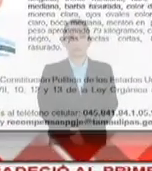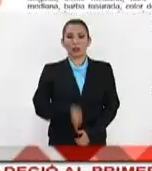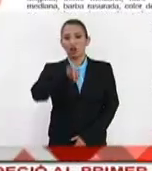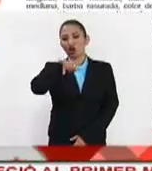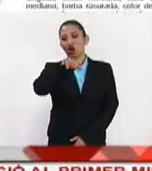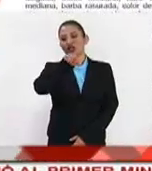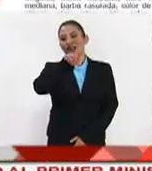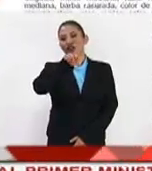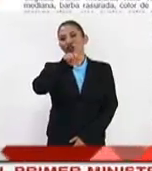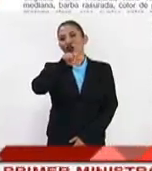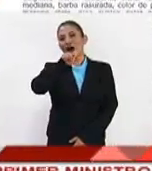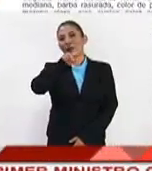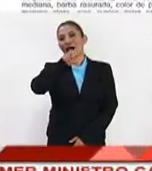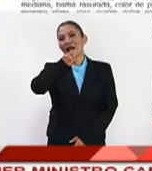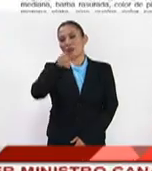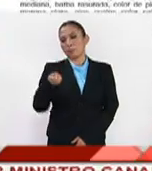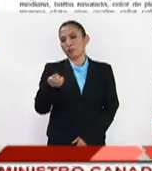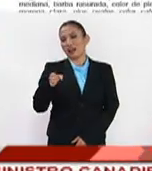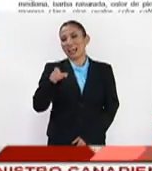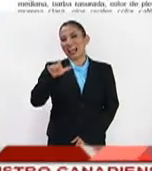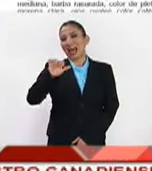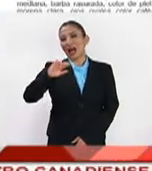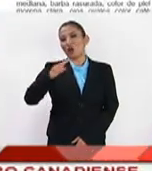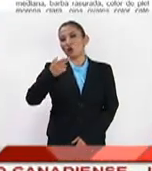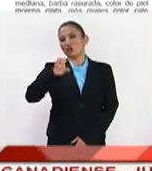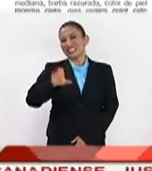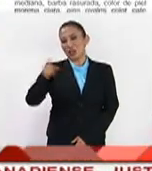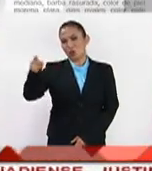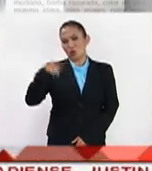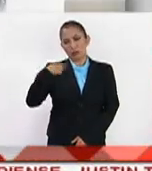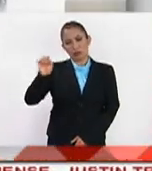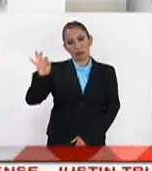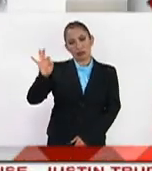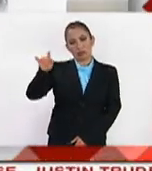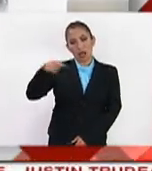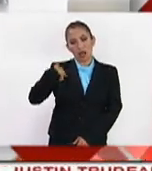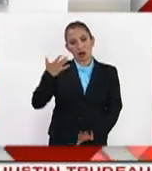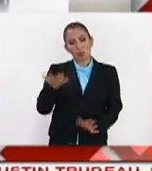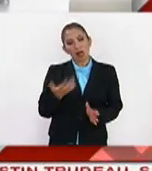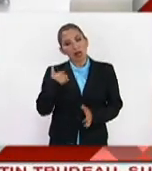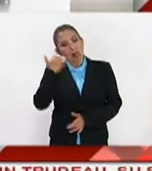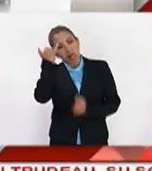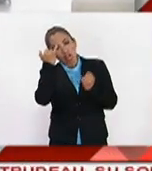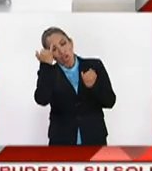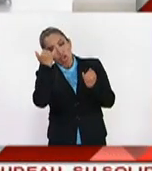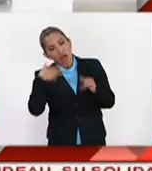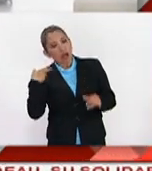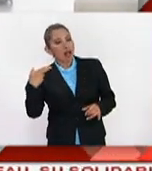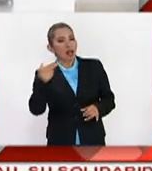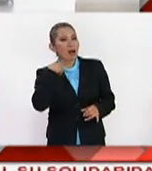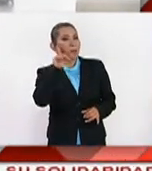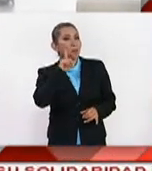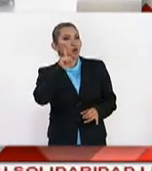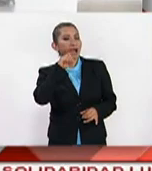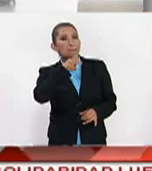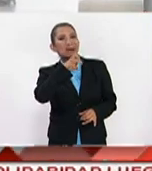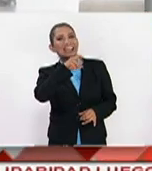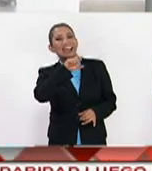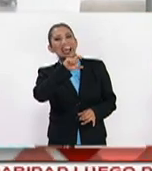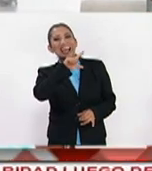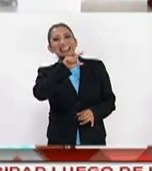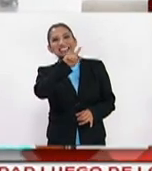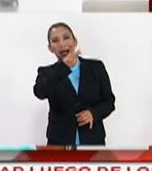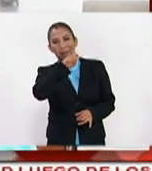José Antonio Alvarado López, alias El Aluche, uno de los presuntos autores materiales del asesinato de la activista Miriam